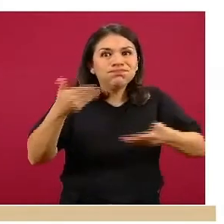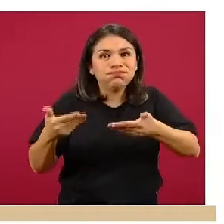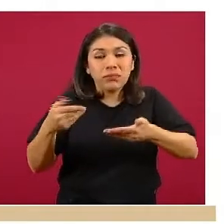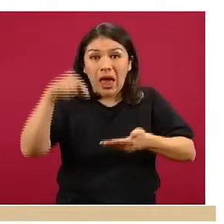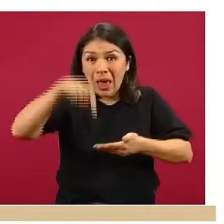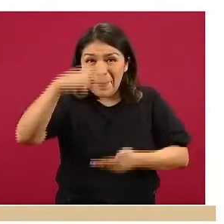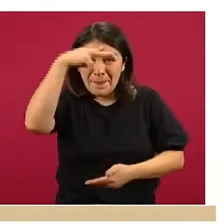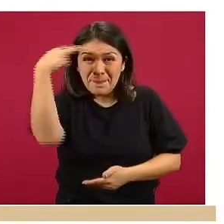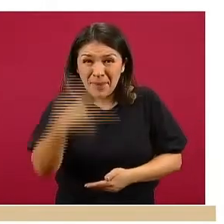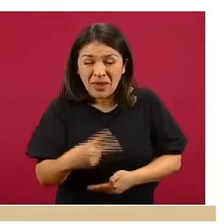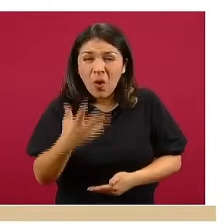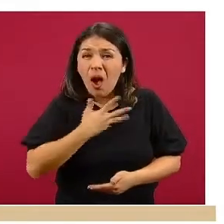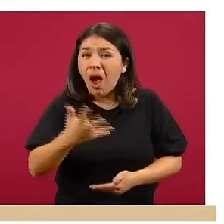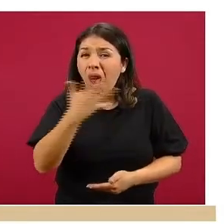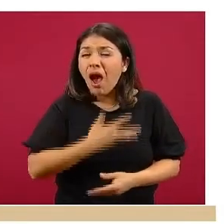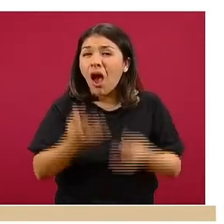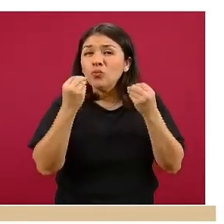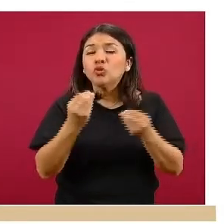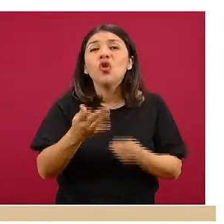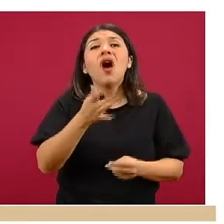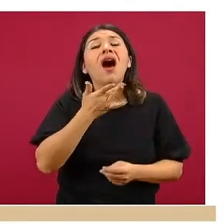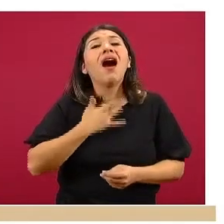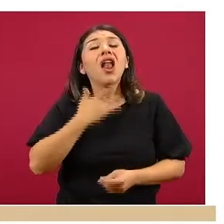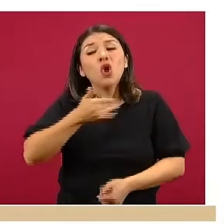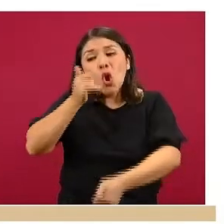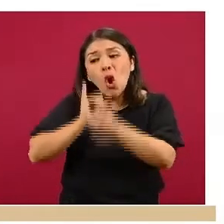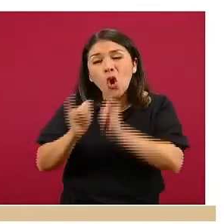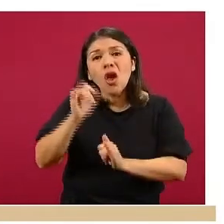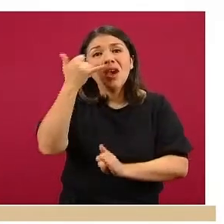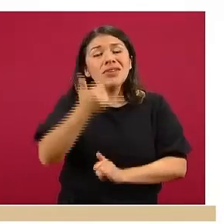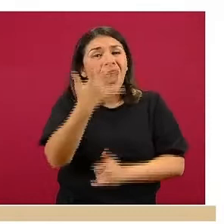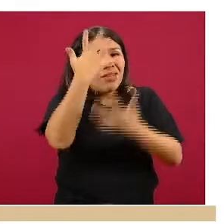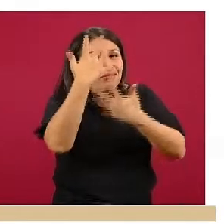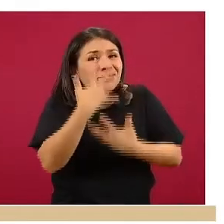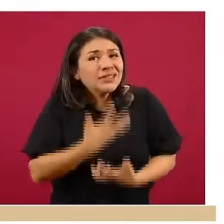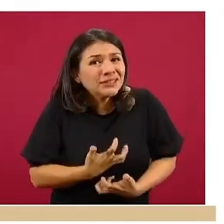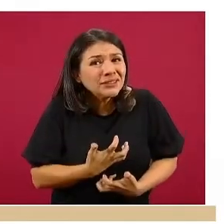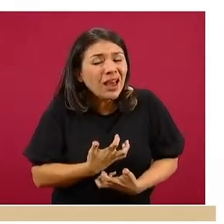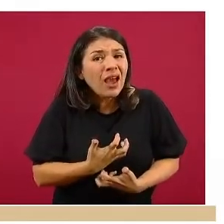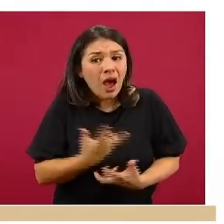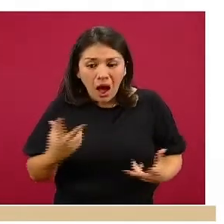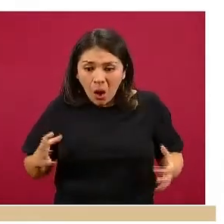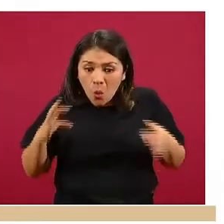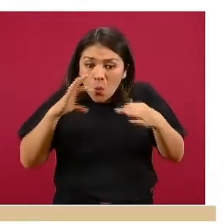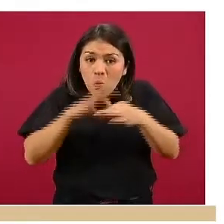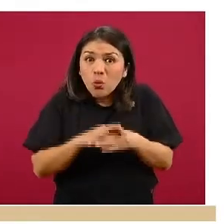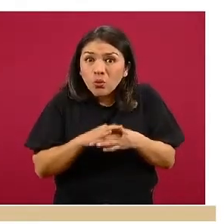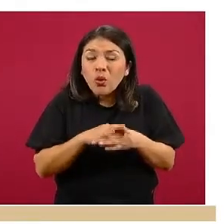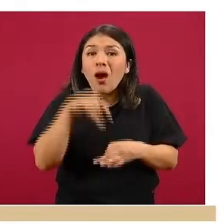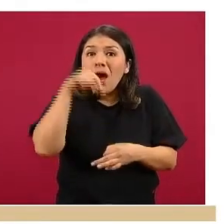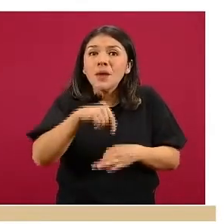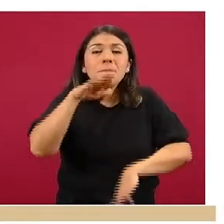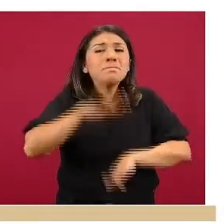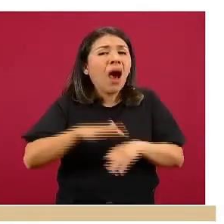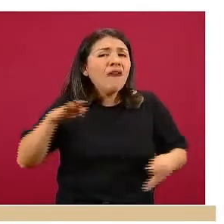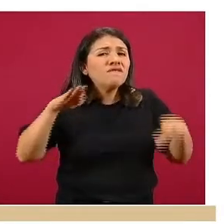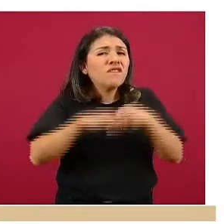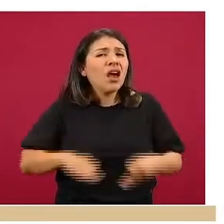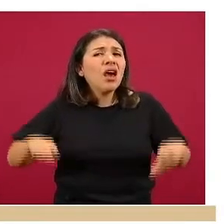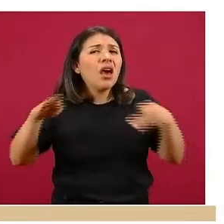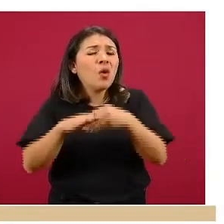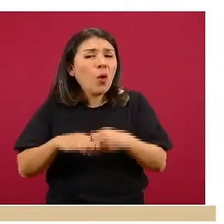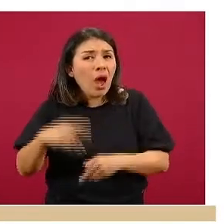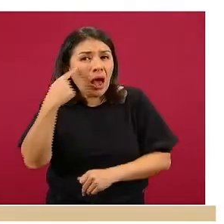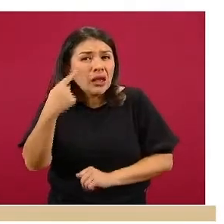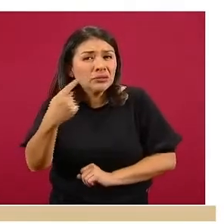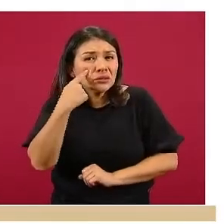en México la presencia de alcohol y depresión, consumo patológico de alcohol y depresión, es la más frecuente de todas.